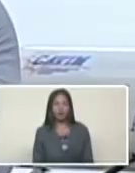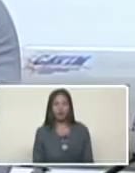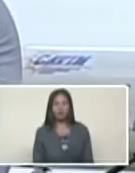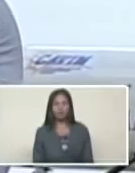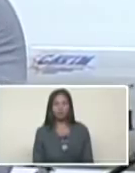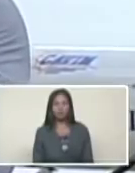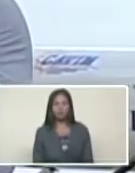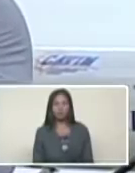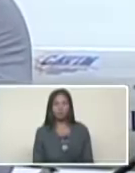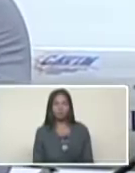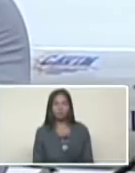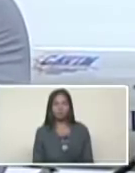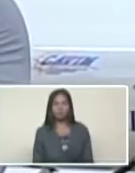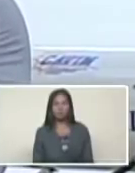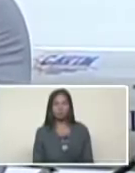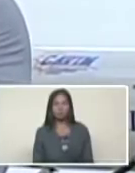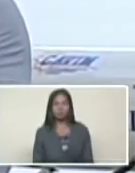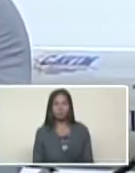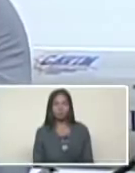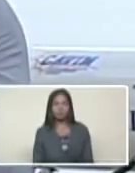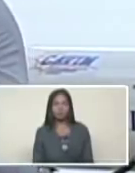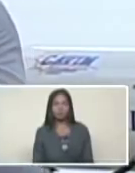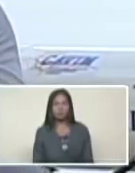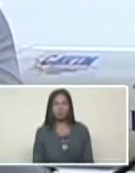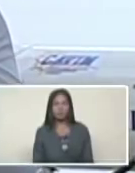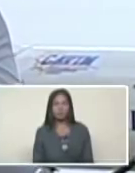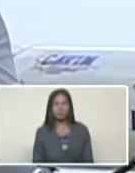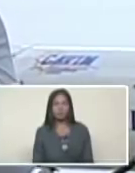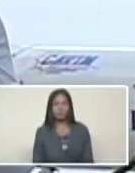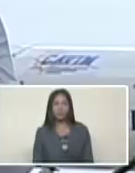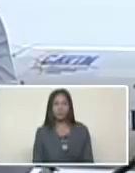como venezolano, como soldado, como patriota que quiere este país.